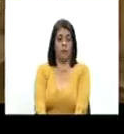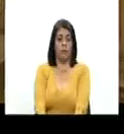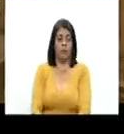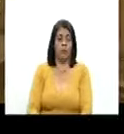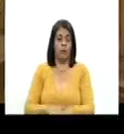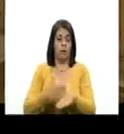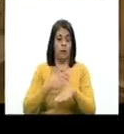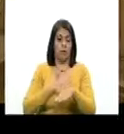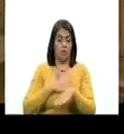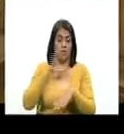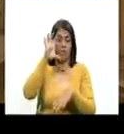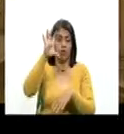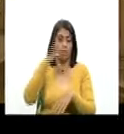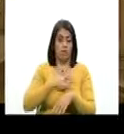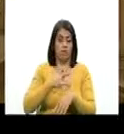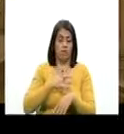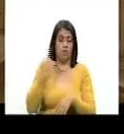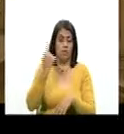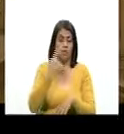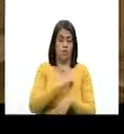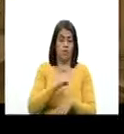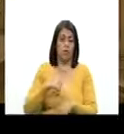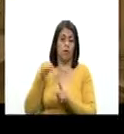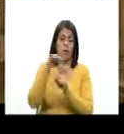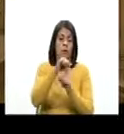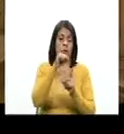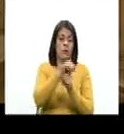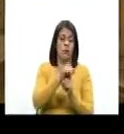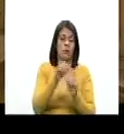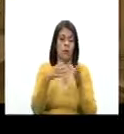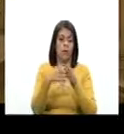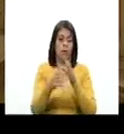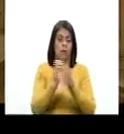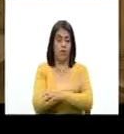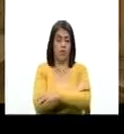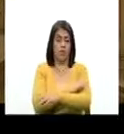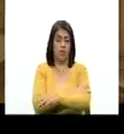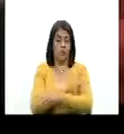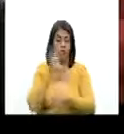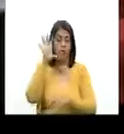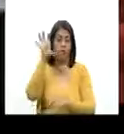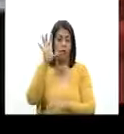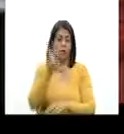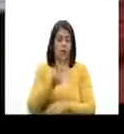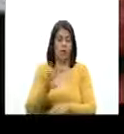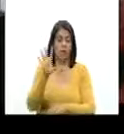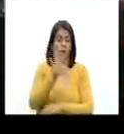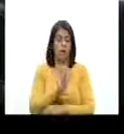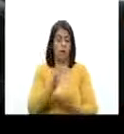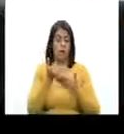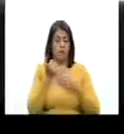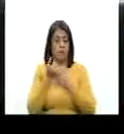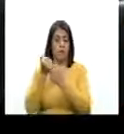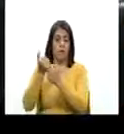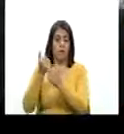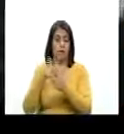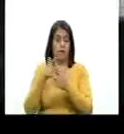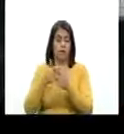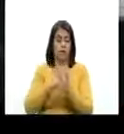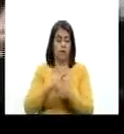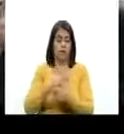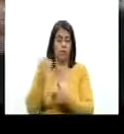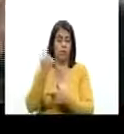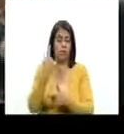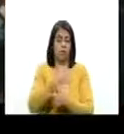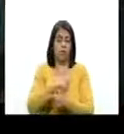Porque en mi país me sentí solo, luchando contra el fascismo. En mi país, que Venezuela ayudó en el pasado, me sentí